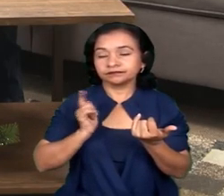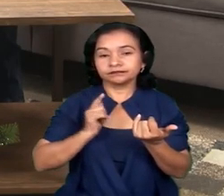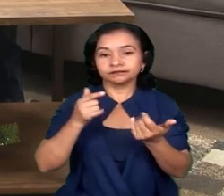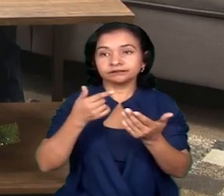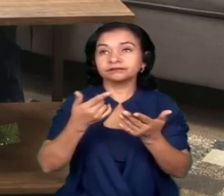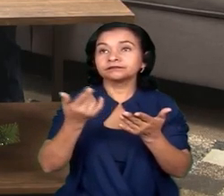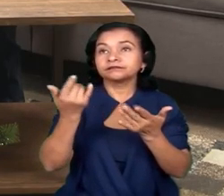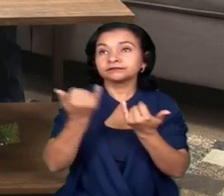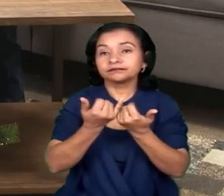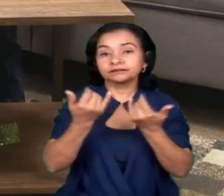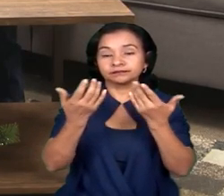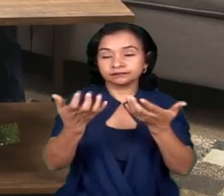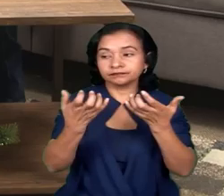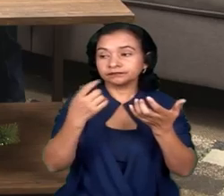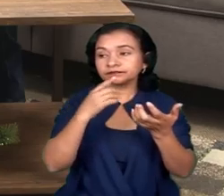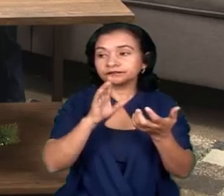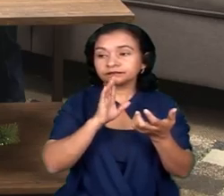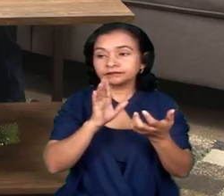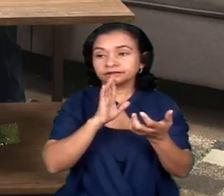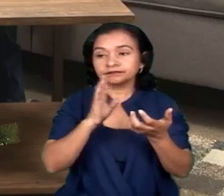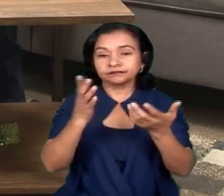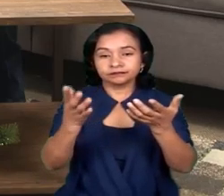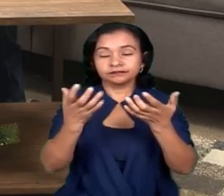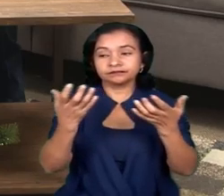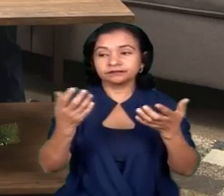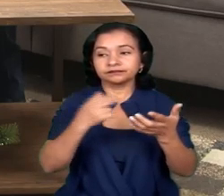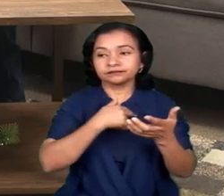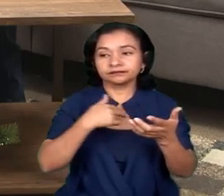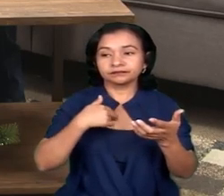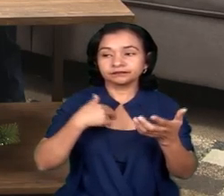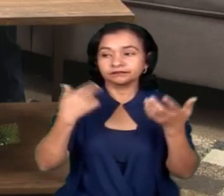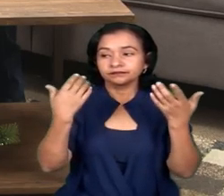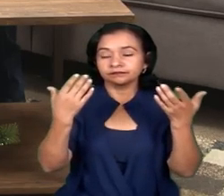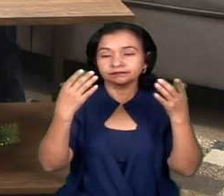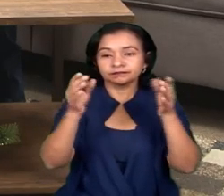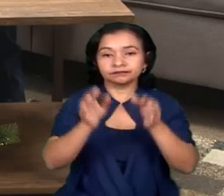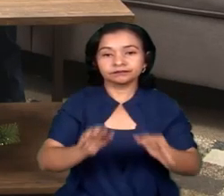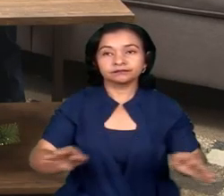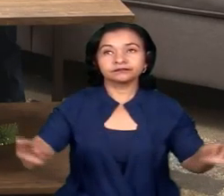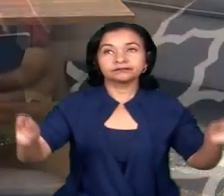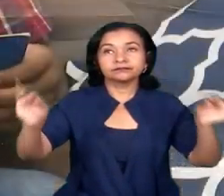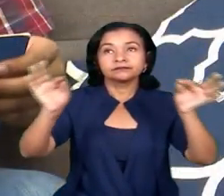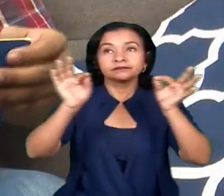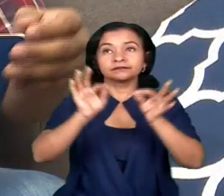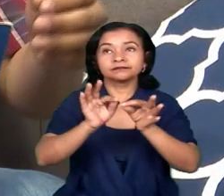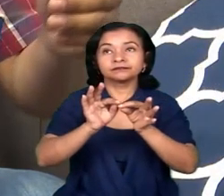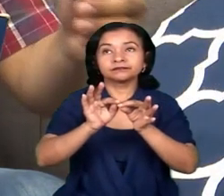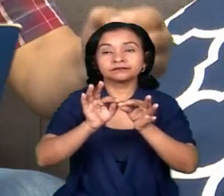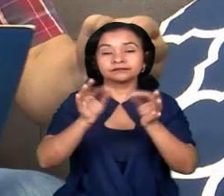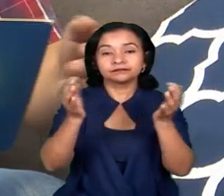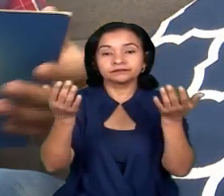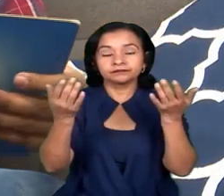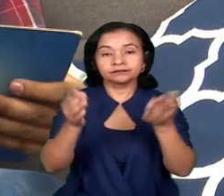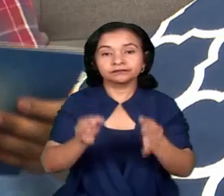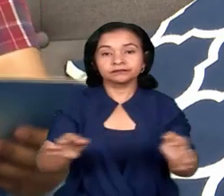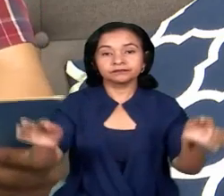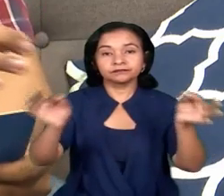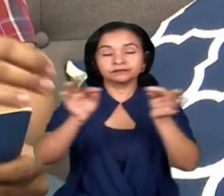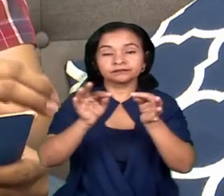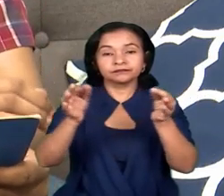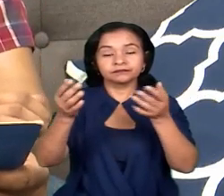partir de esa demanda que usted plantea y que proponen, porque son retos bastante importantes, como lo es en principio lograr la